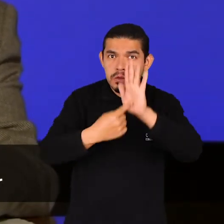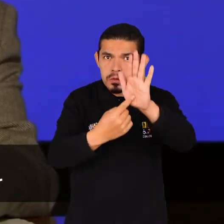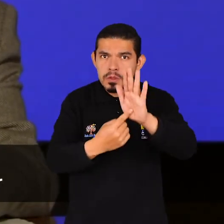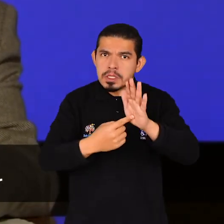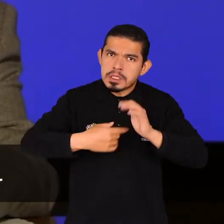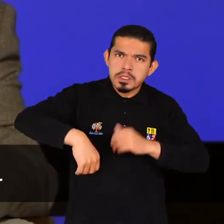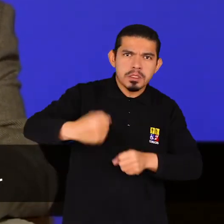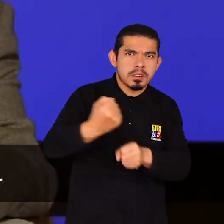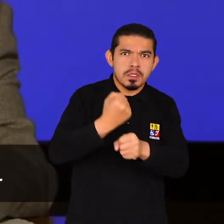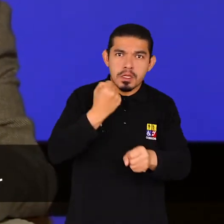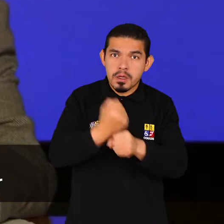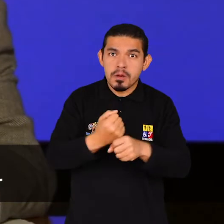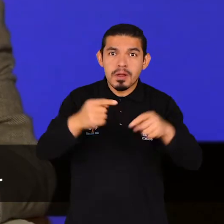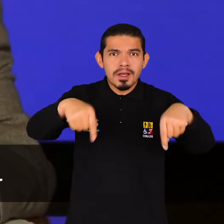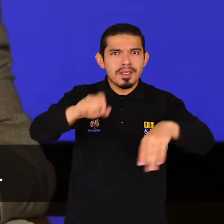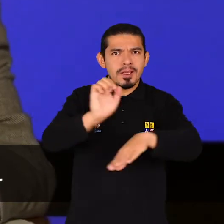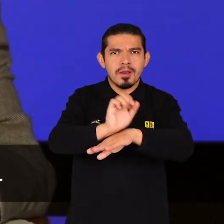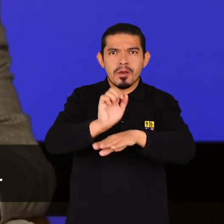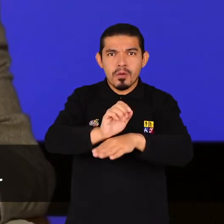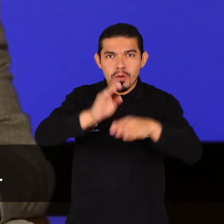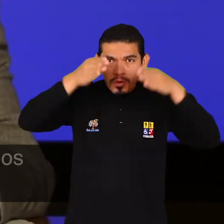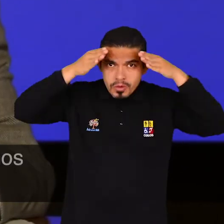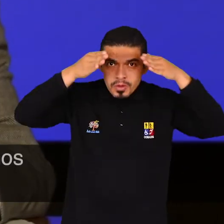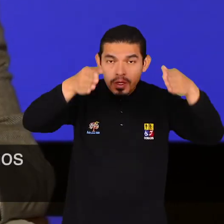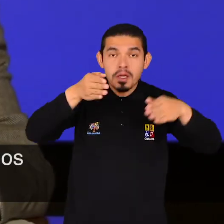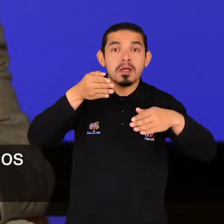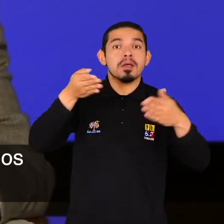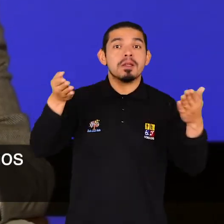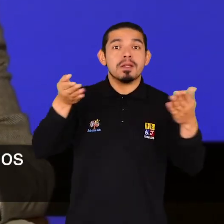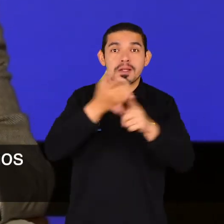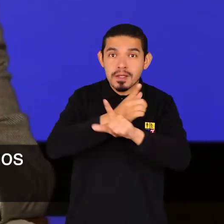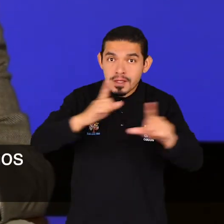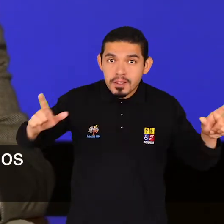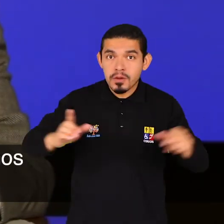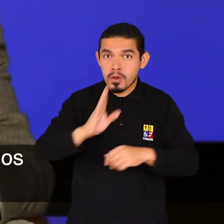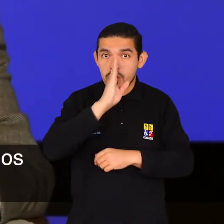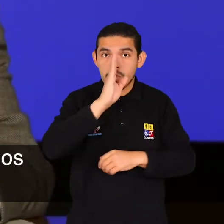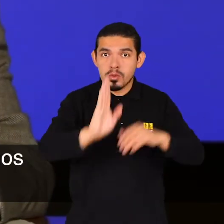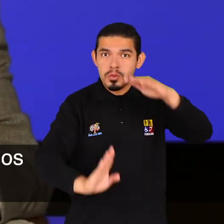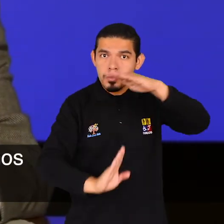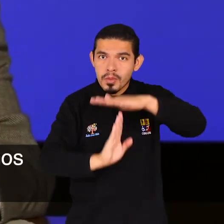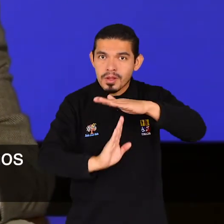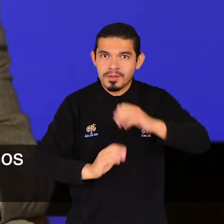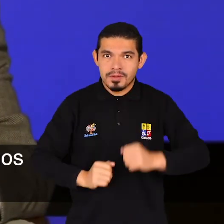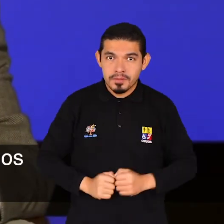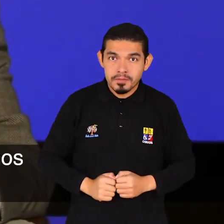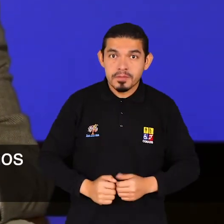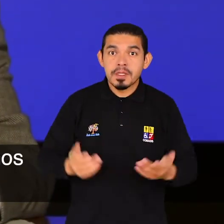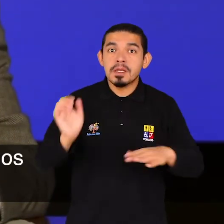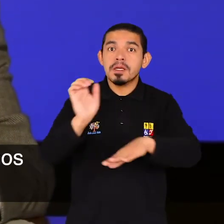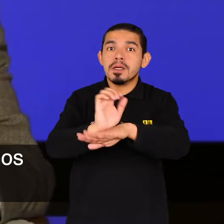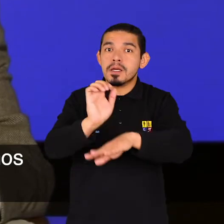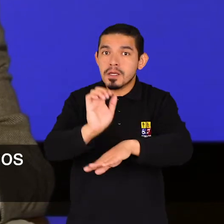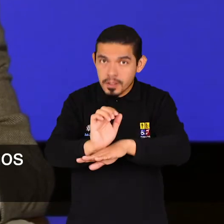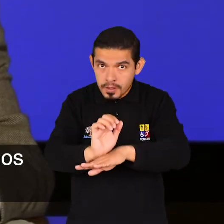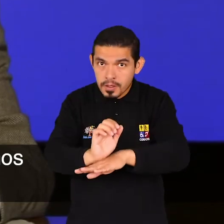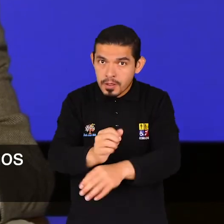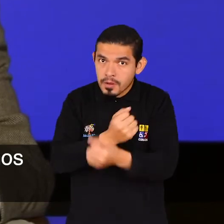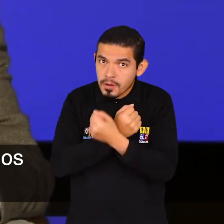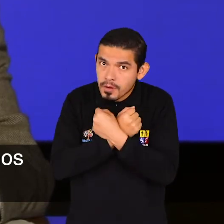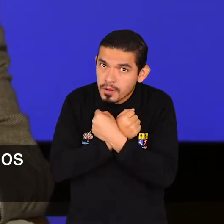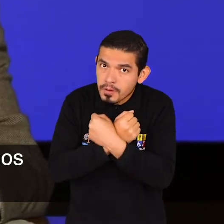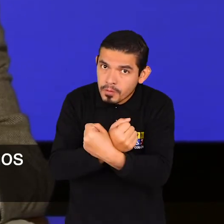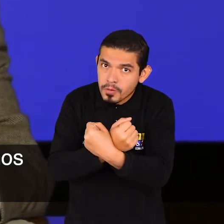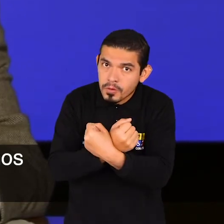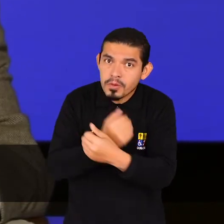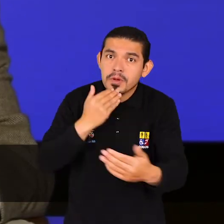continuemos trabajando por este Ecuador, un Ecuador libre, justo y en paz, por ese Ecuador que tanto amamos y